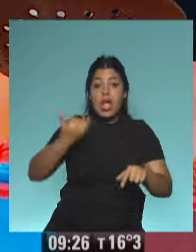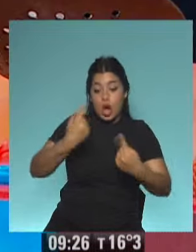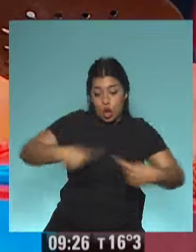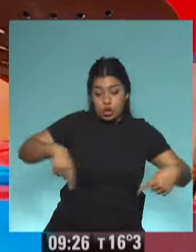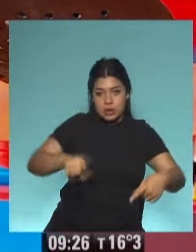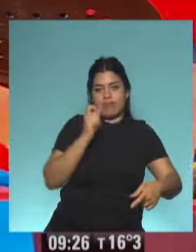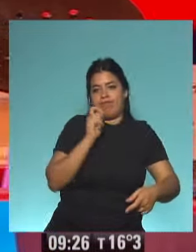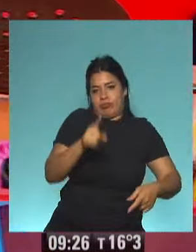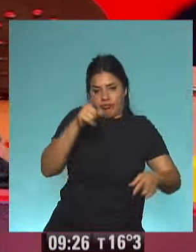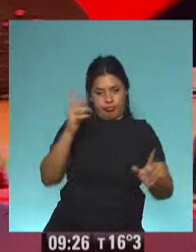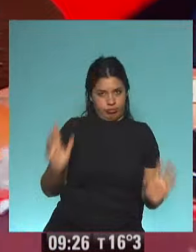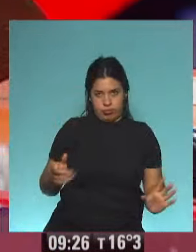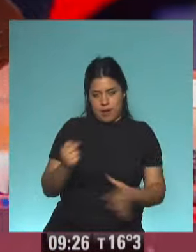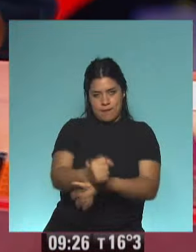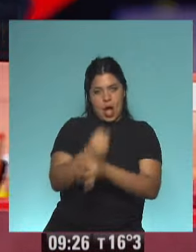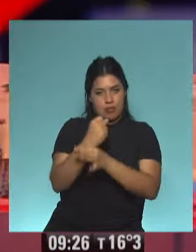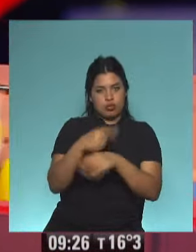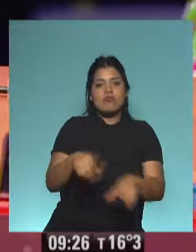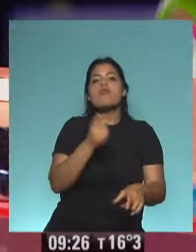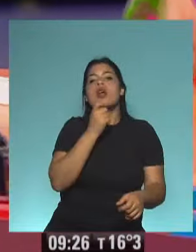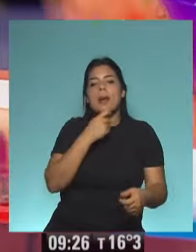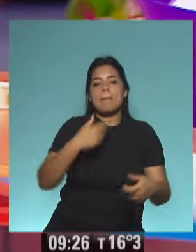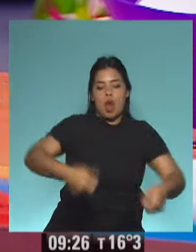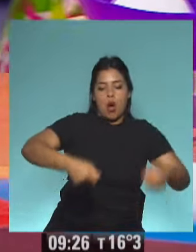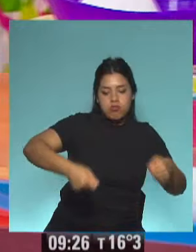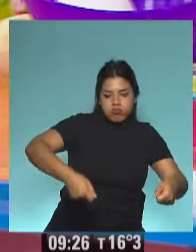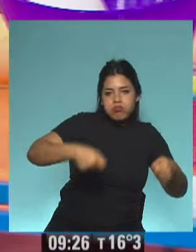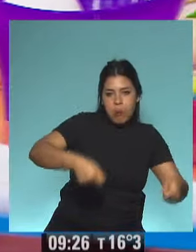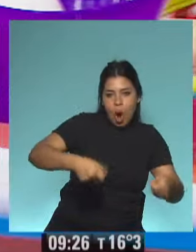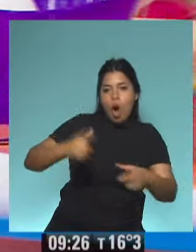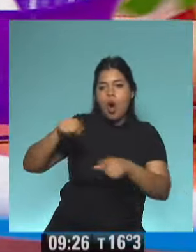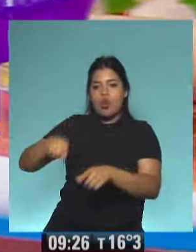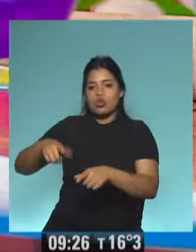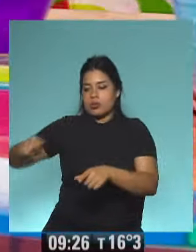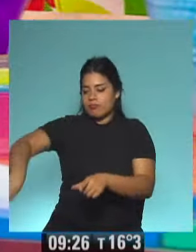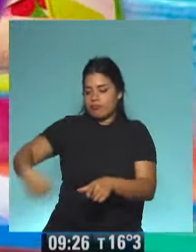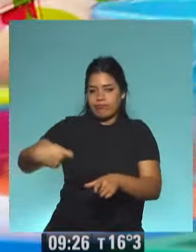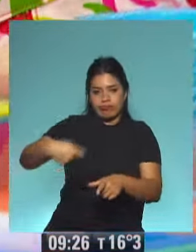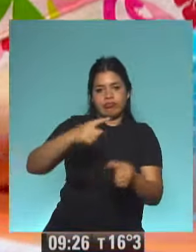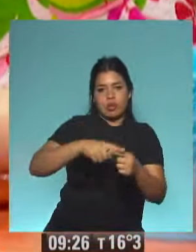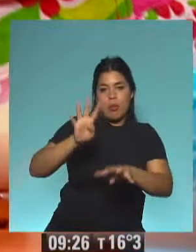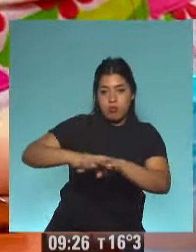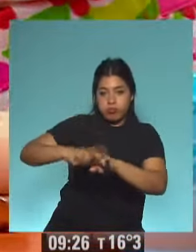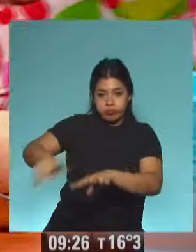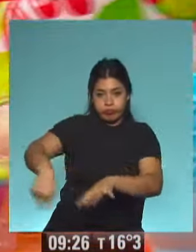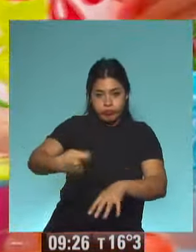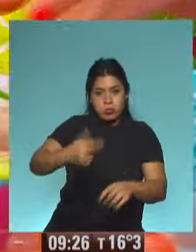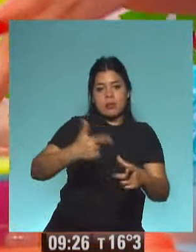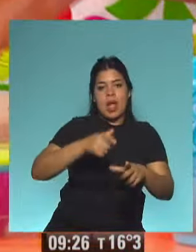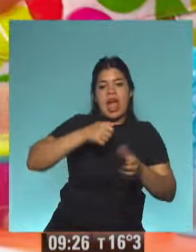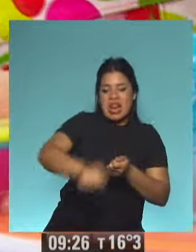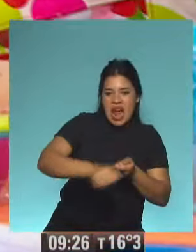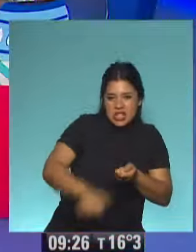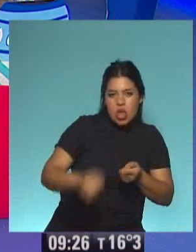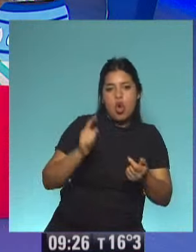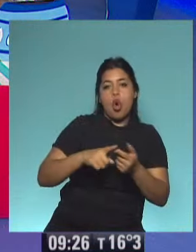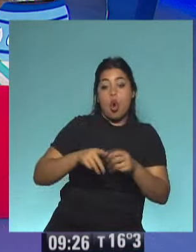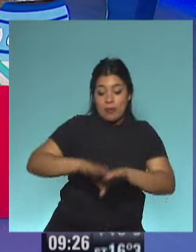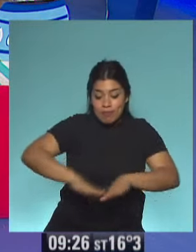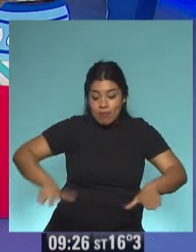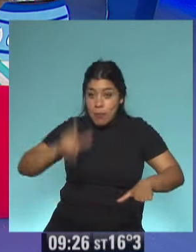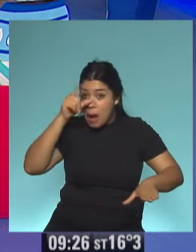el palo de amasar, bowls, tenemos moldes, cucharón, rallador. Y bueno, la tabla para